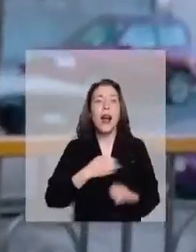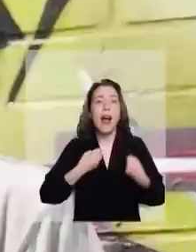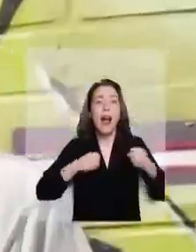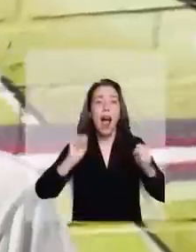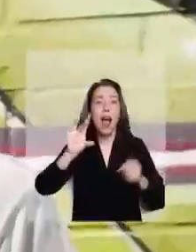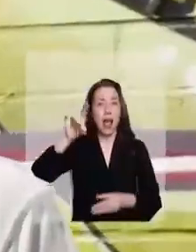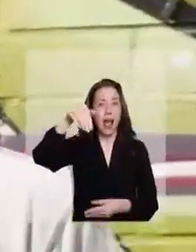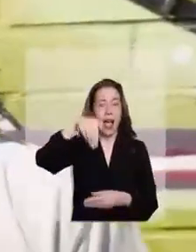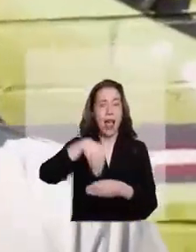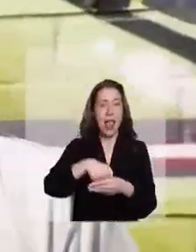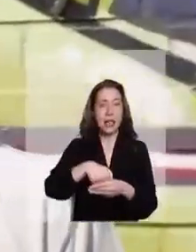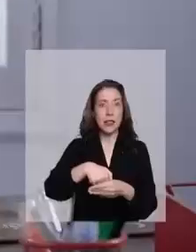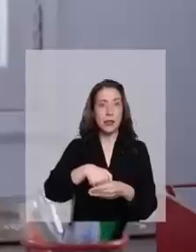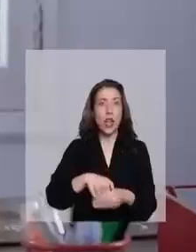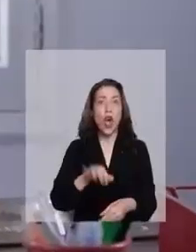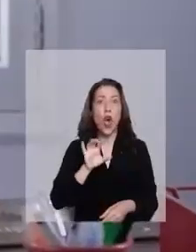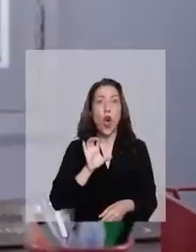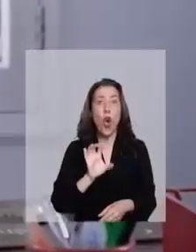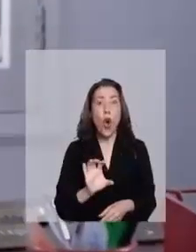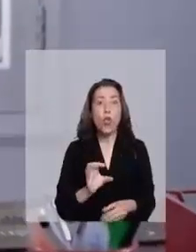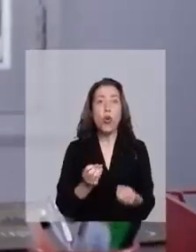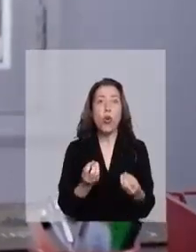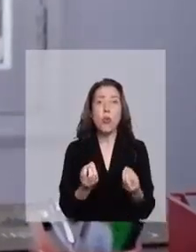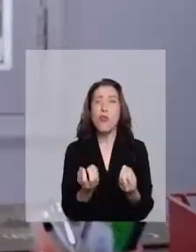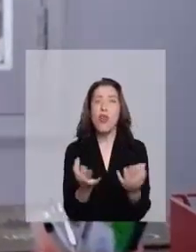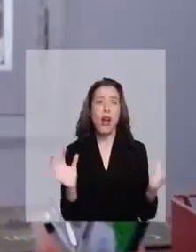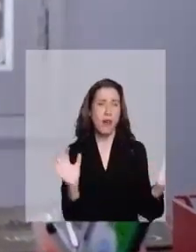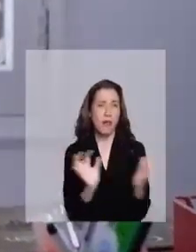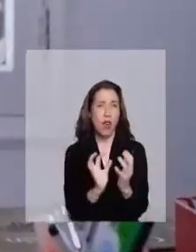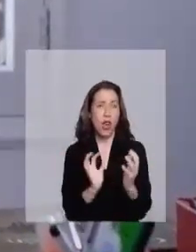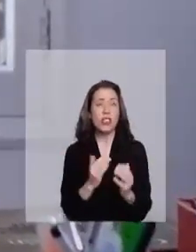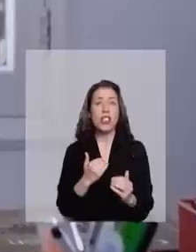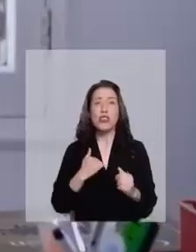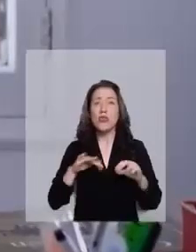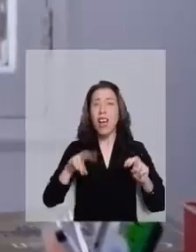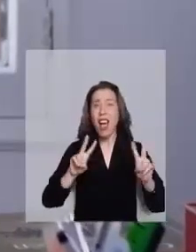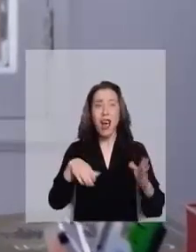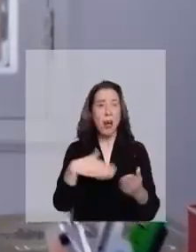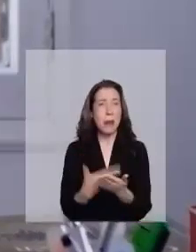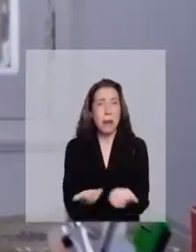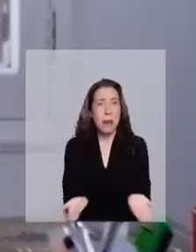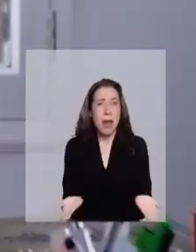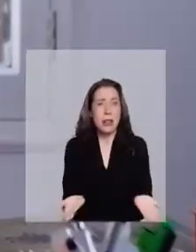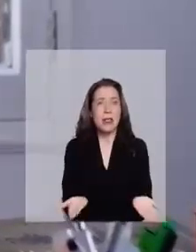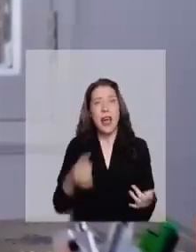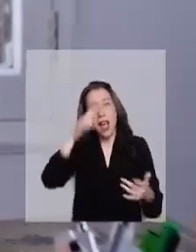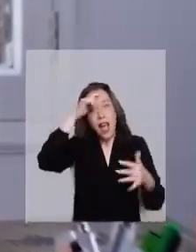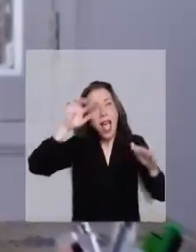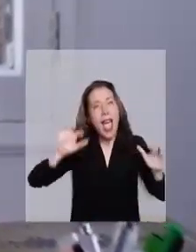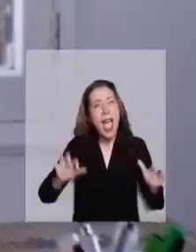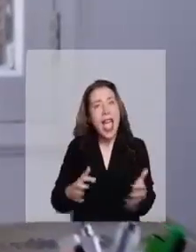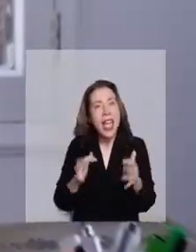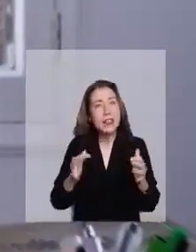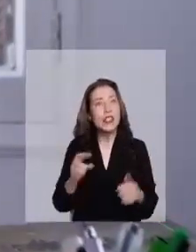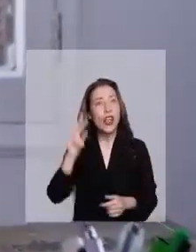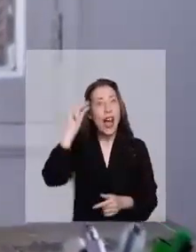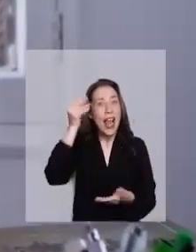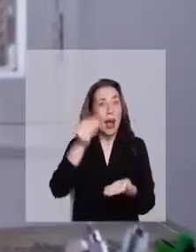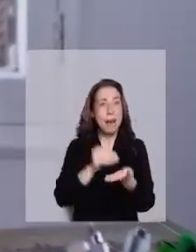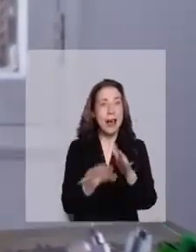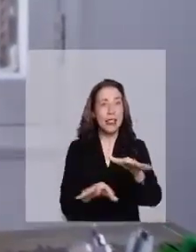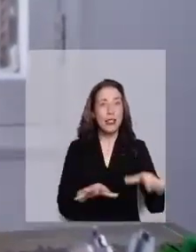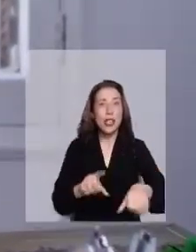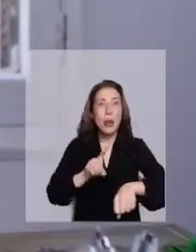quieren ganar una elección. El odio sé que solo engendra violencia y yo estoy reconciliado. El esfuerzo es